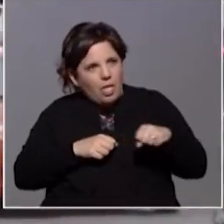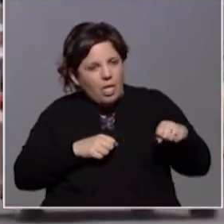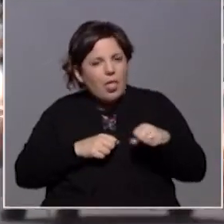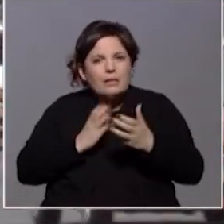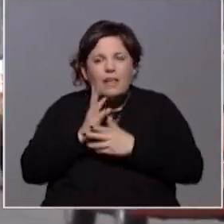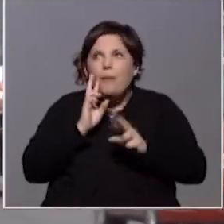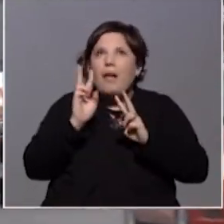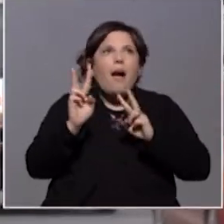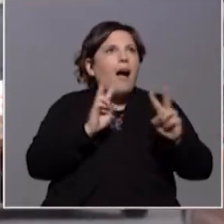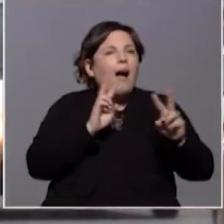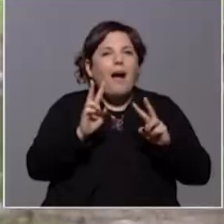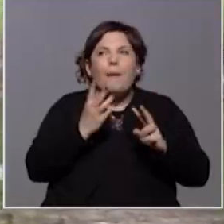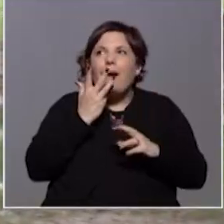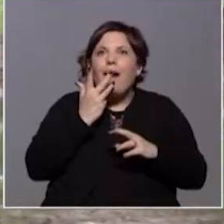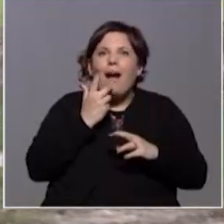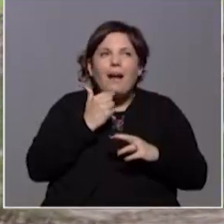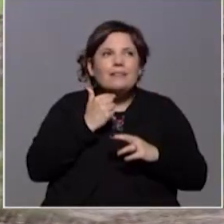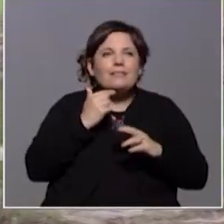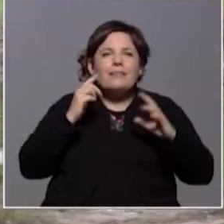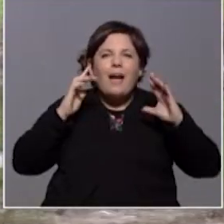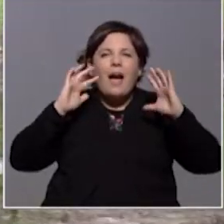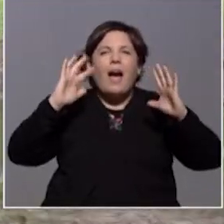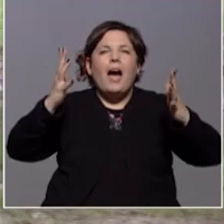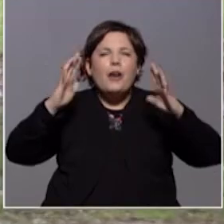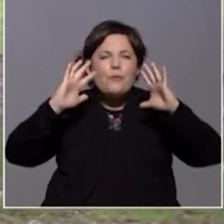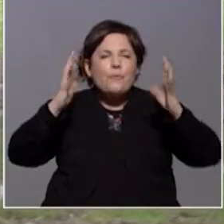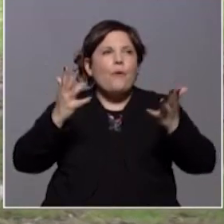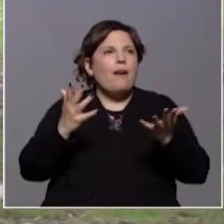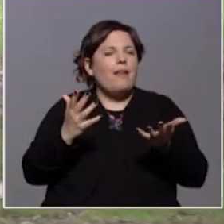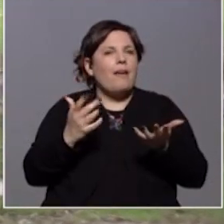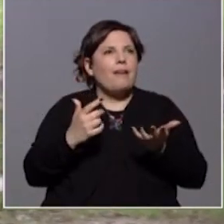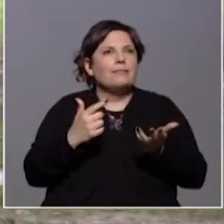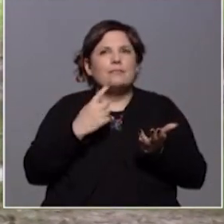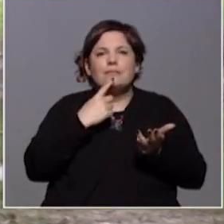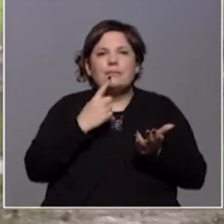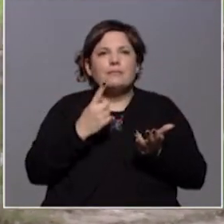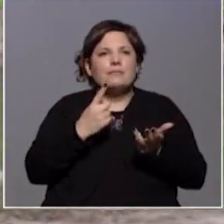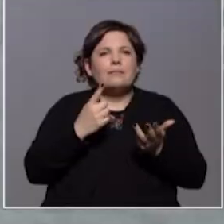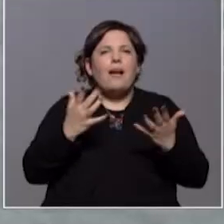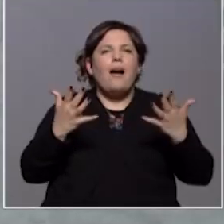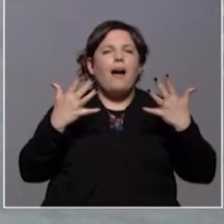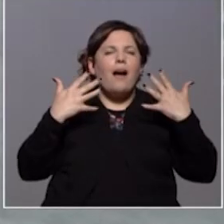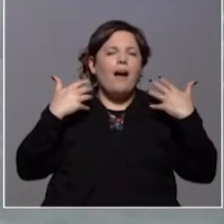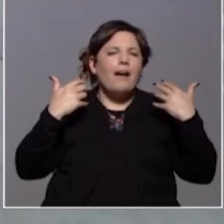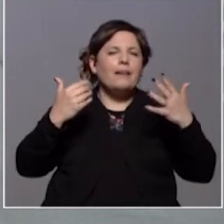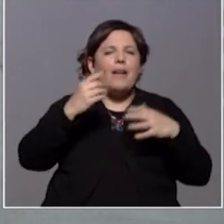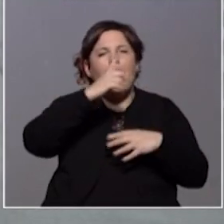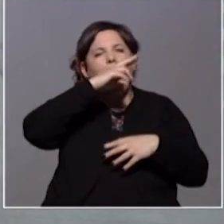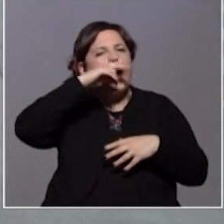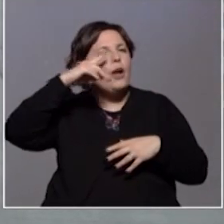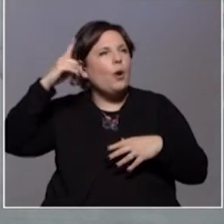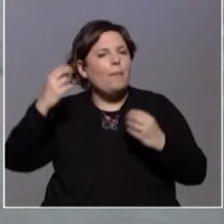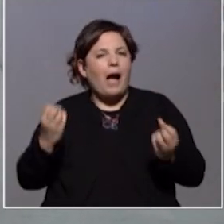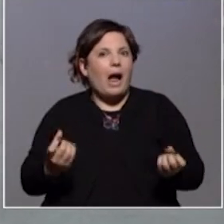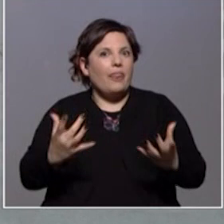siempre me fascinó ese lugar por los árboles, por el lugar, diríamos, de que corría el aire con ese aroma tan lindo de los